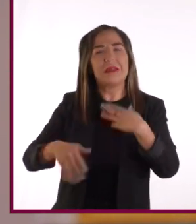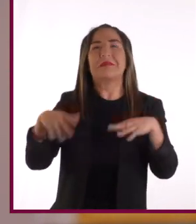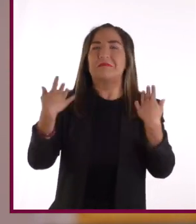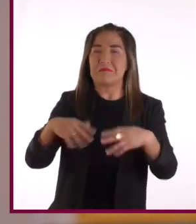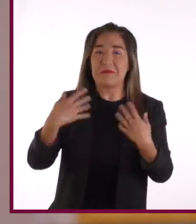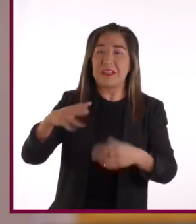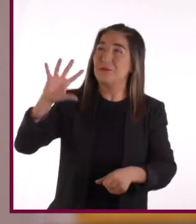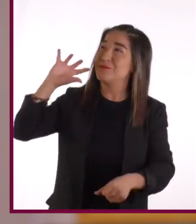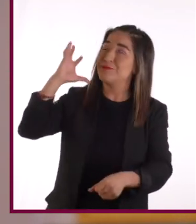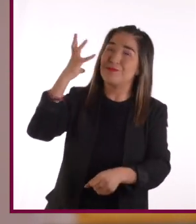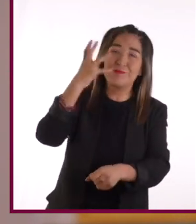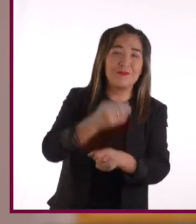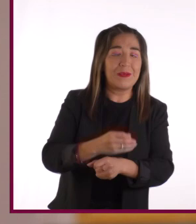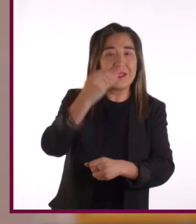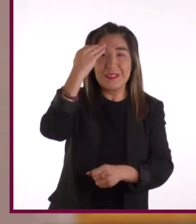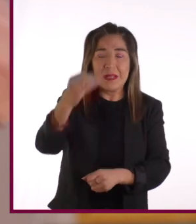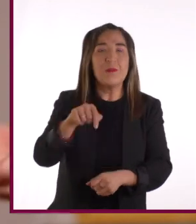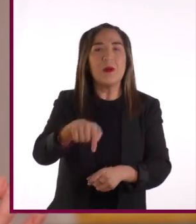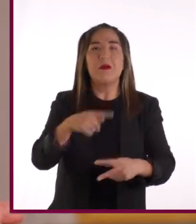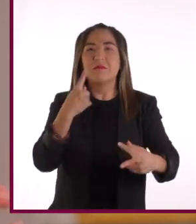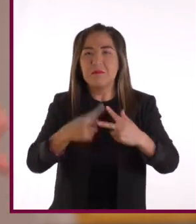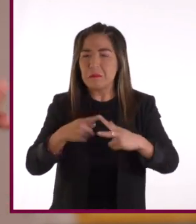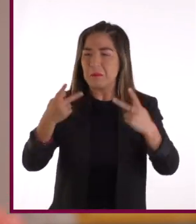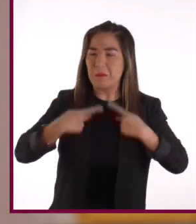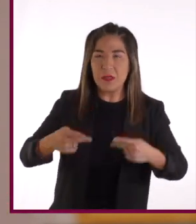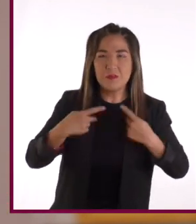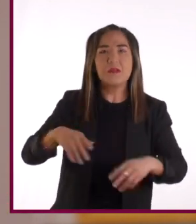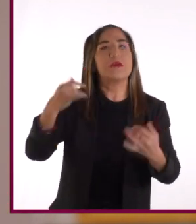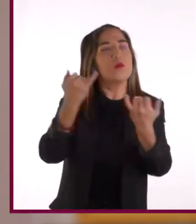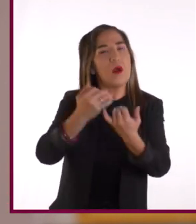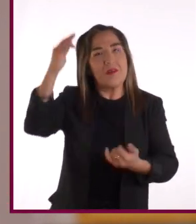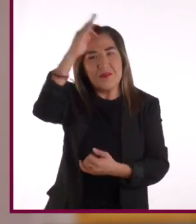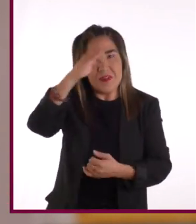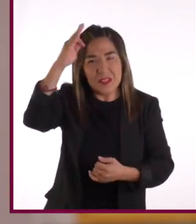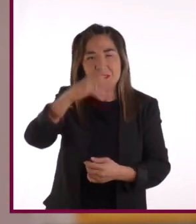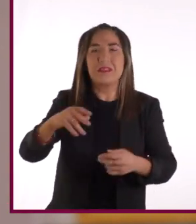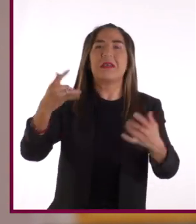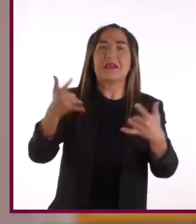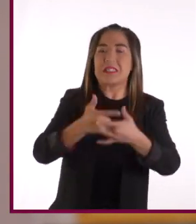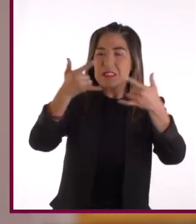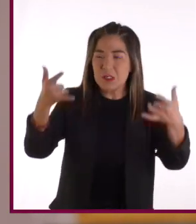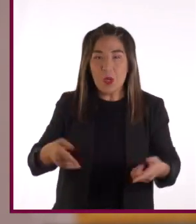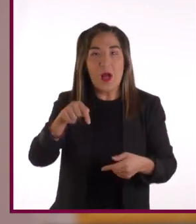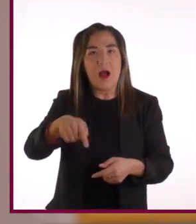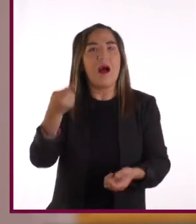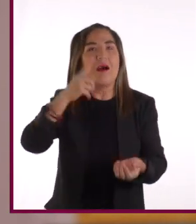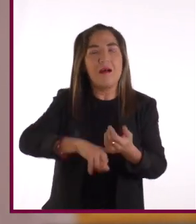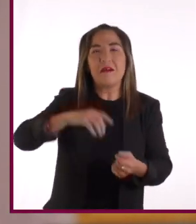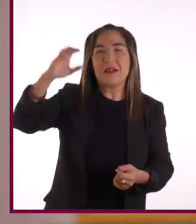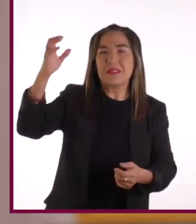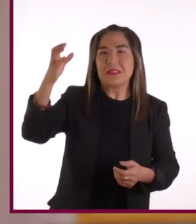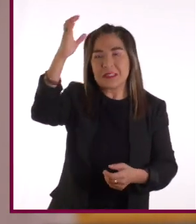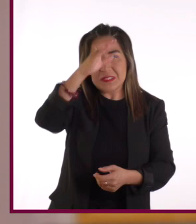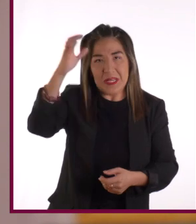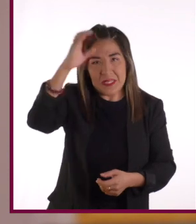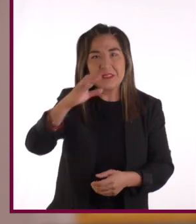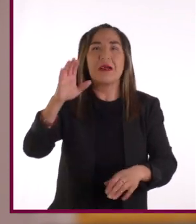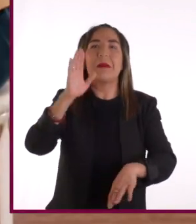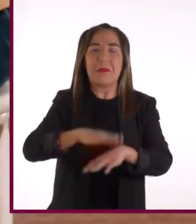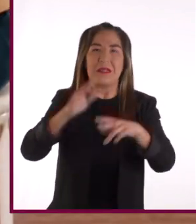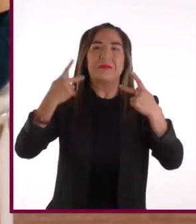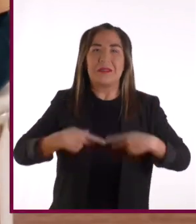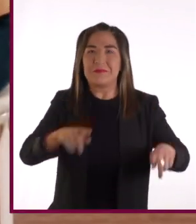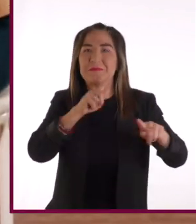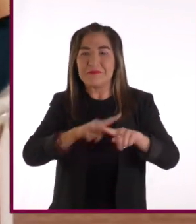que ha existido por mucho tiempo, que ha puesto a debatir a matemáticos, pero también a filósofos, historiadores de la ciencia y demás